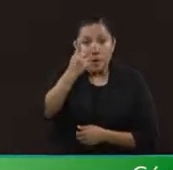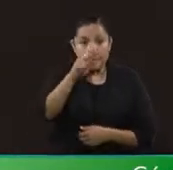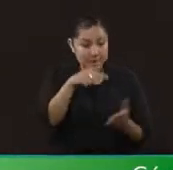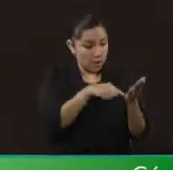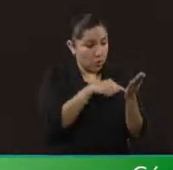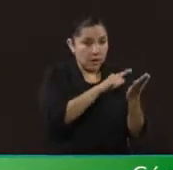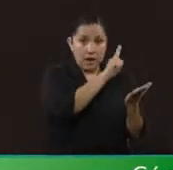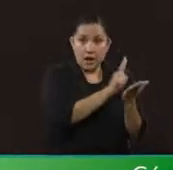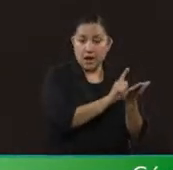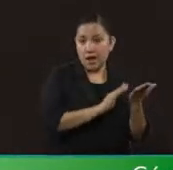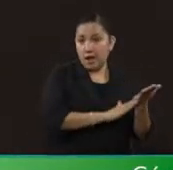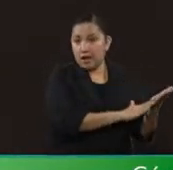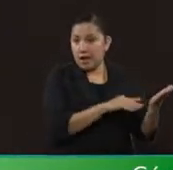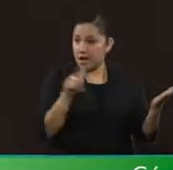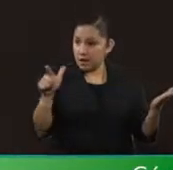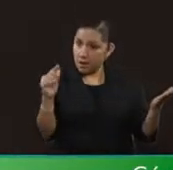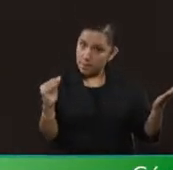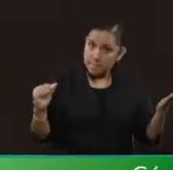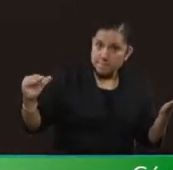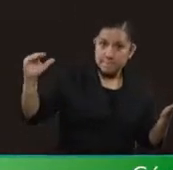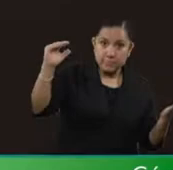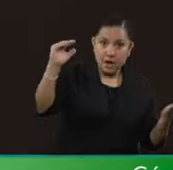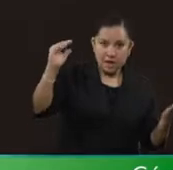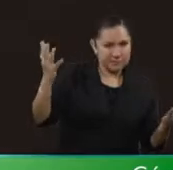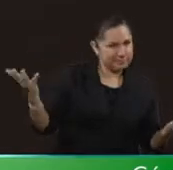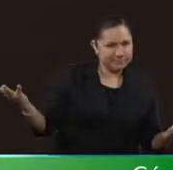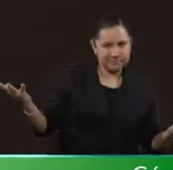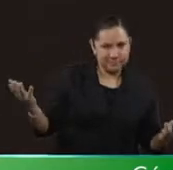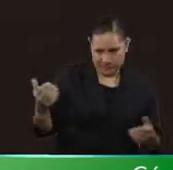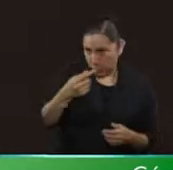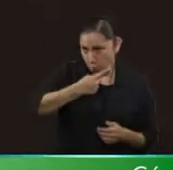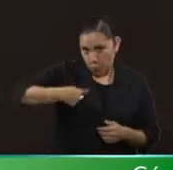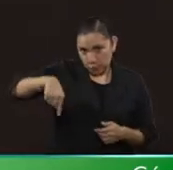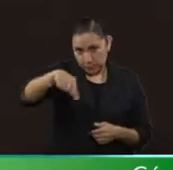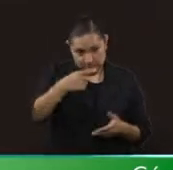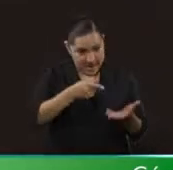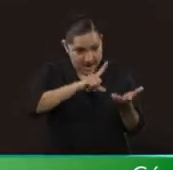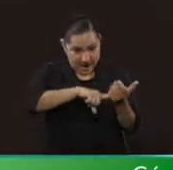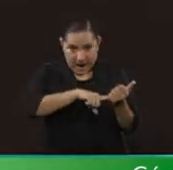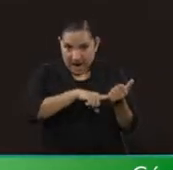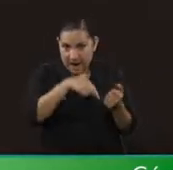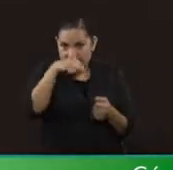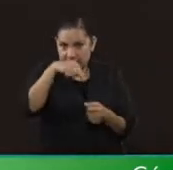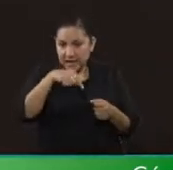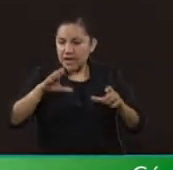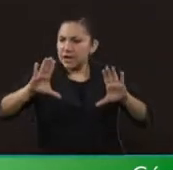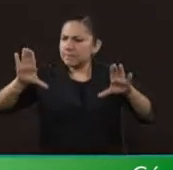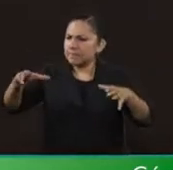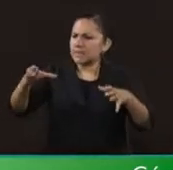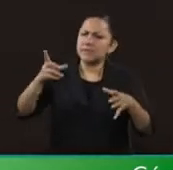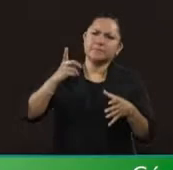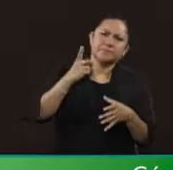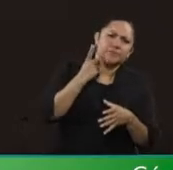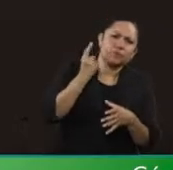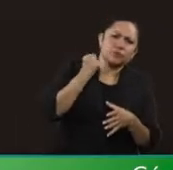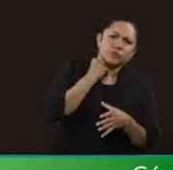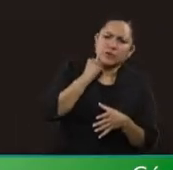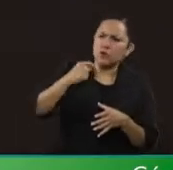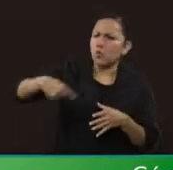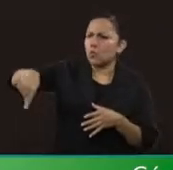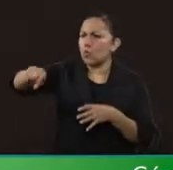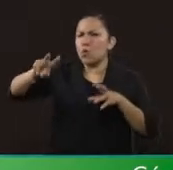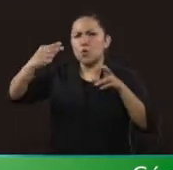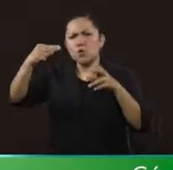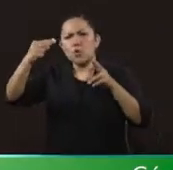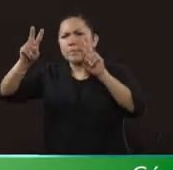dije Esta legislatura bien Podría llamarse la legislatura del constitucionalismo abusivo en estos últimos meses hemos vivido un insistente ataque